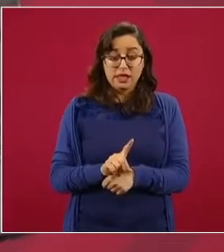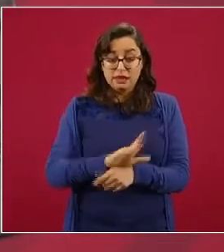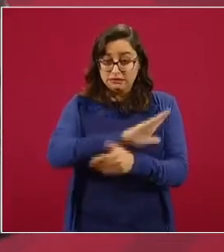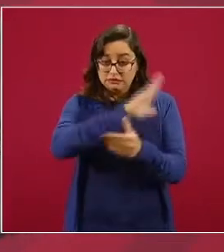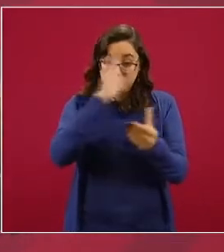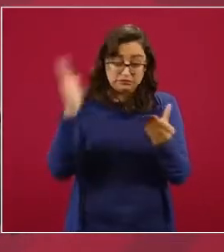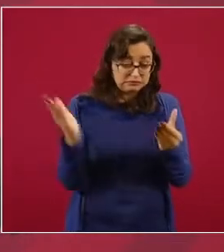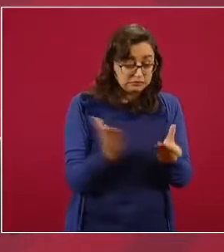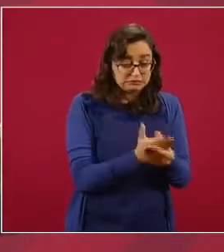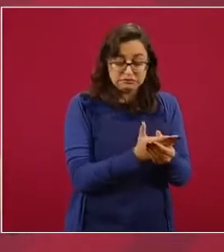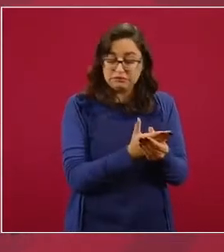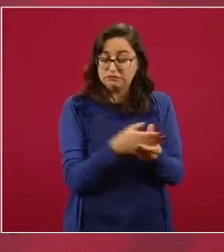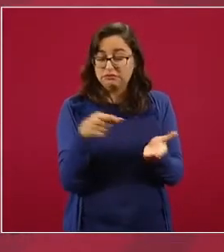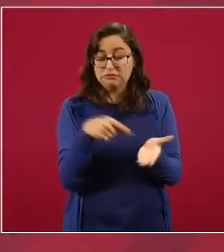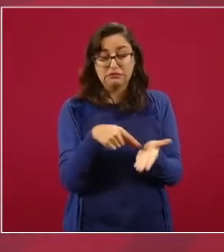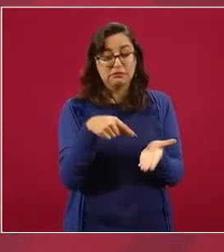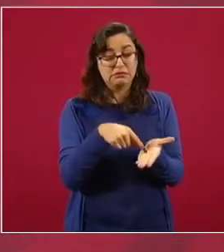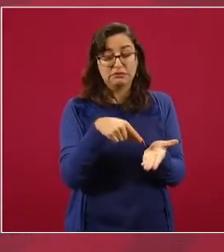en el mundo,